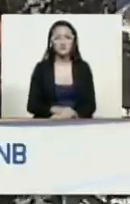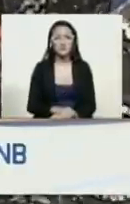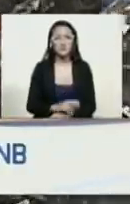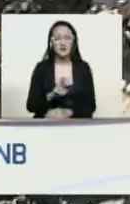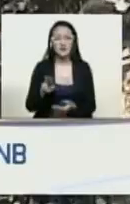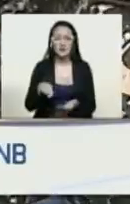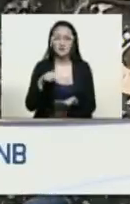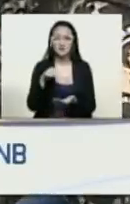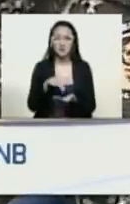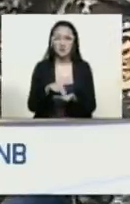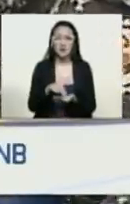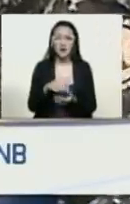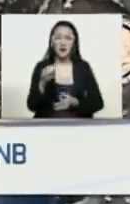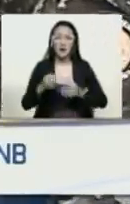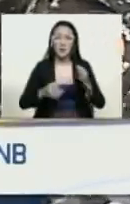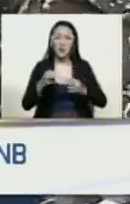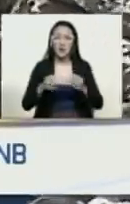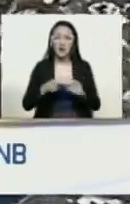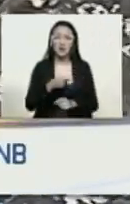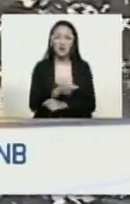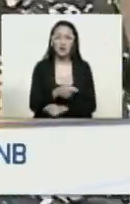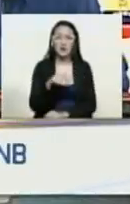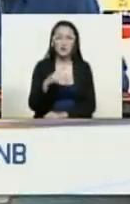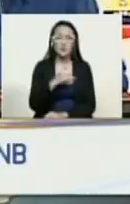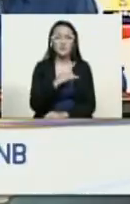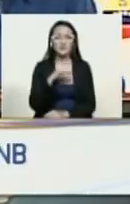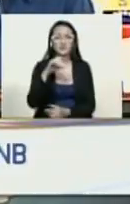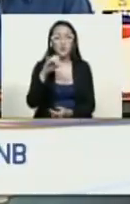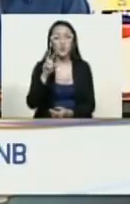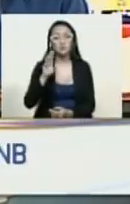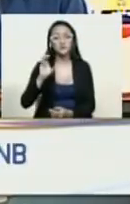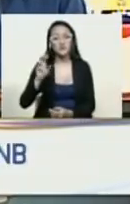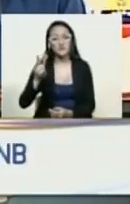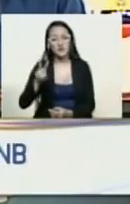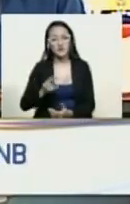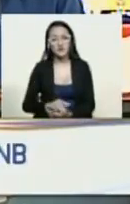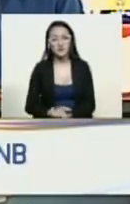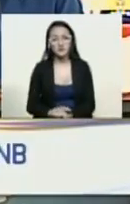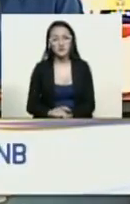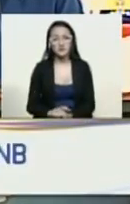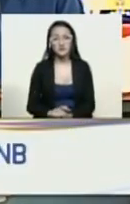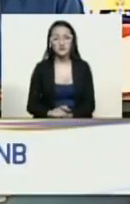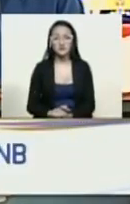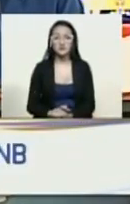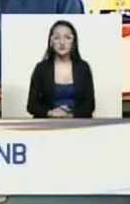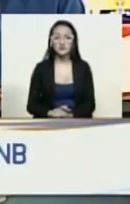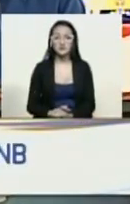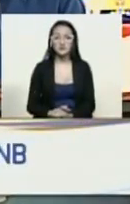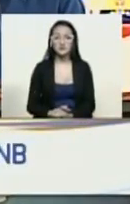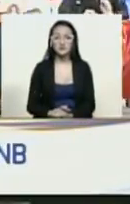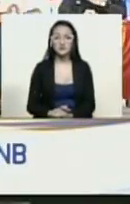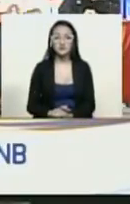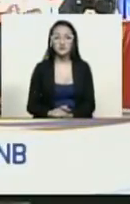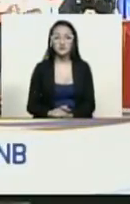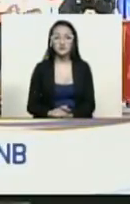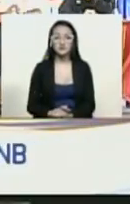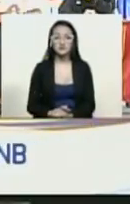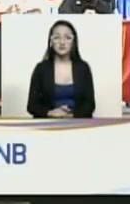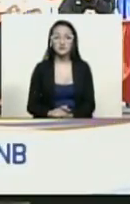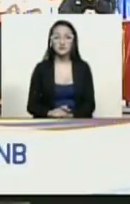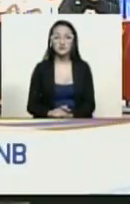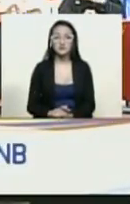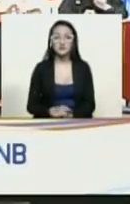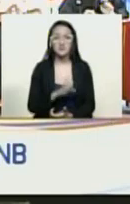nacionales, abogada graduada aquí en la Universidad Central de Venezuela, y luego tuvo la fortuna de